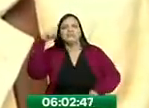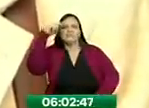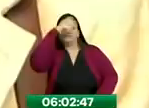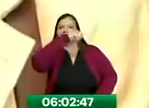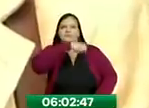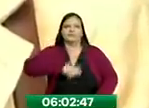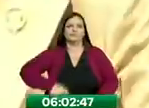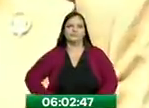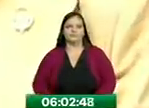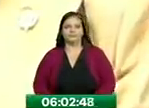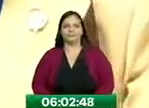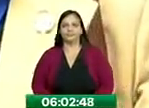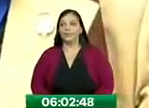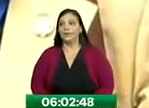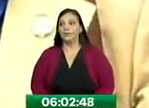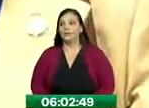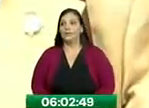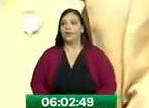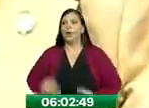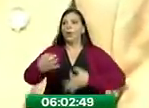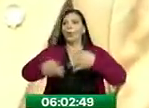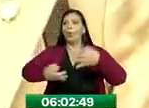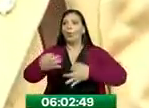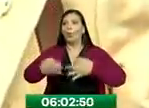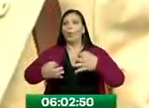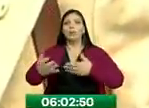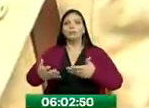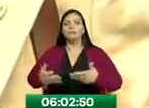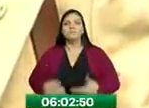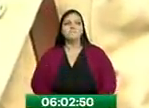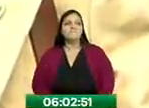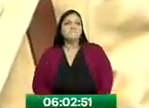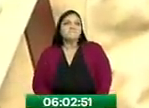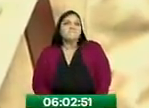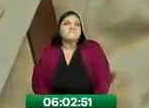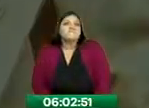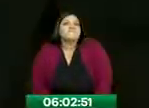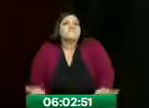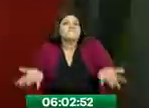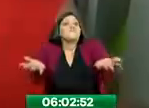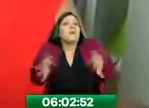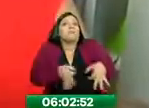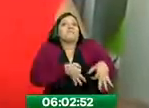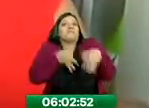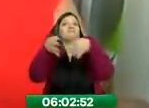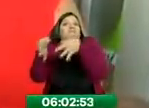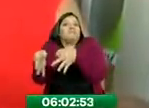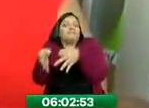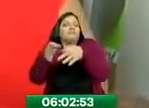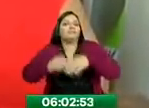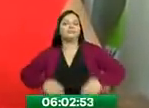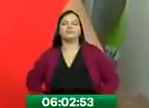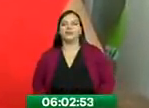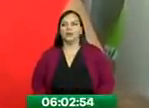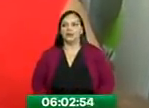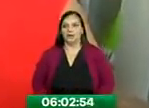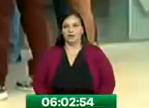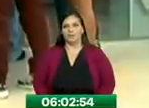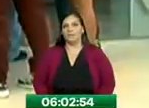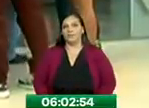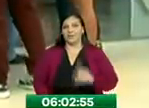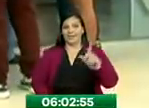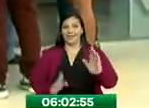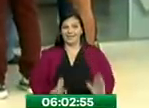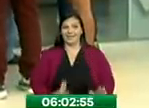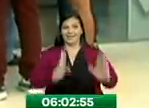departamentos legales. ¿Y las audiencias? Y las audiencias, adiós. Vamos a tener que esperar. En el cuartel modelo el panorama